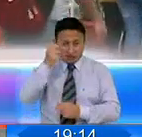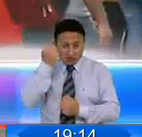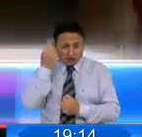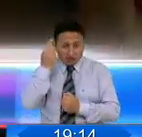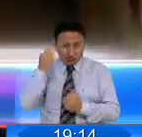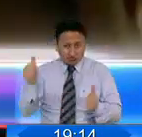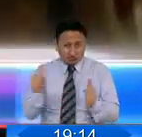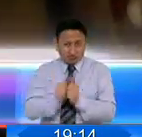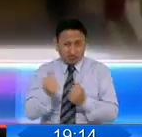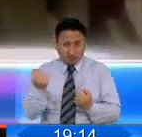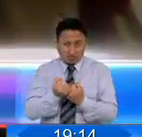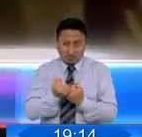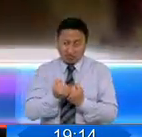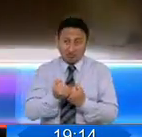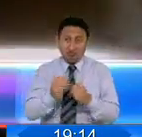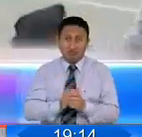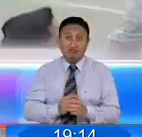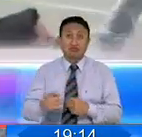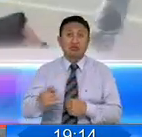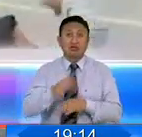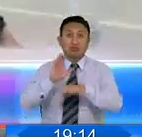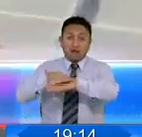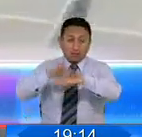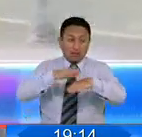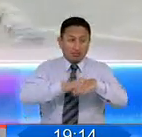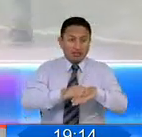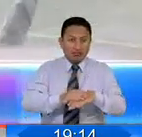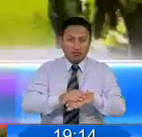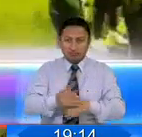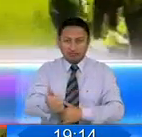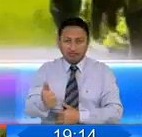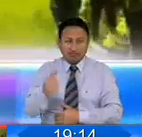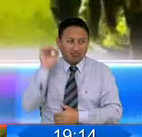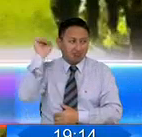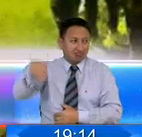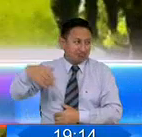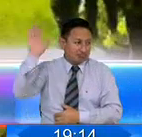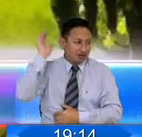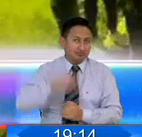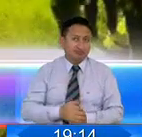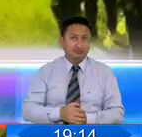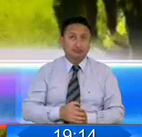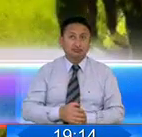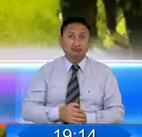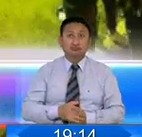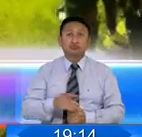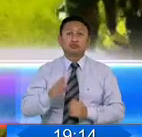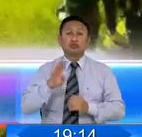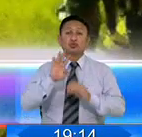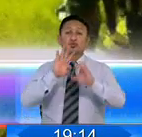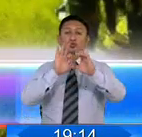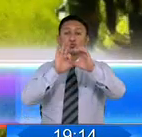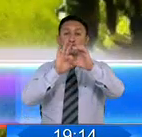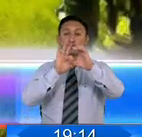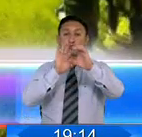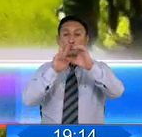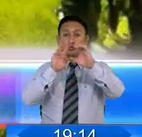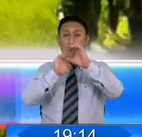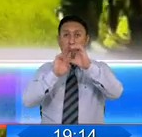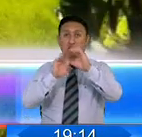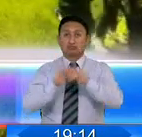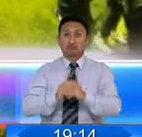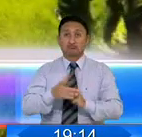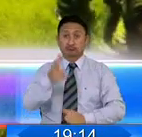es que a pesar de los llamados, es la misma ciudadanía la que no entiende. Quito, Cumbayá. Al menos 15 personas se concentraron a libar en un